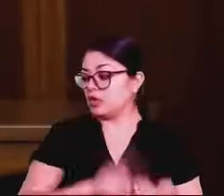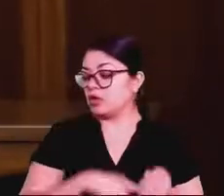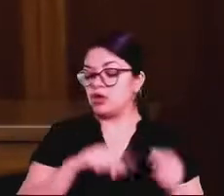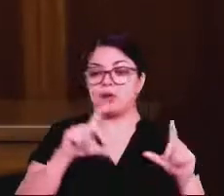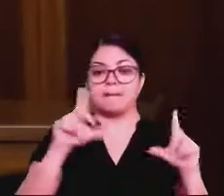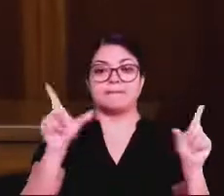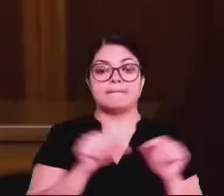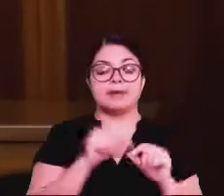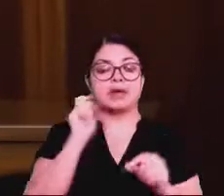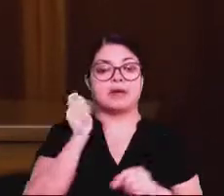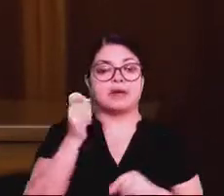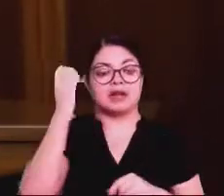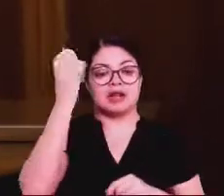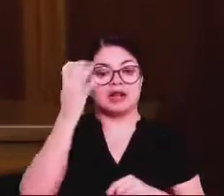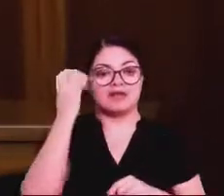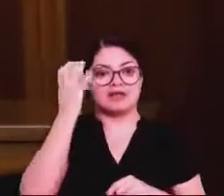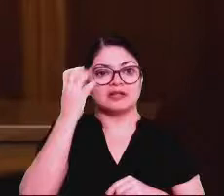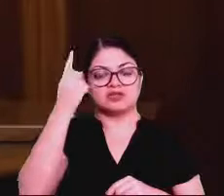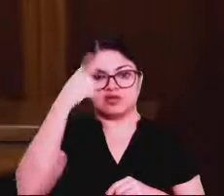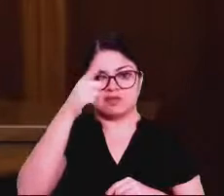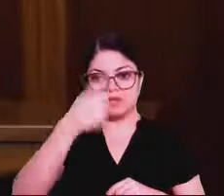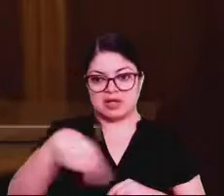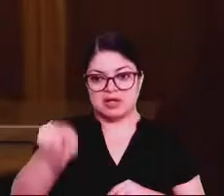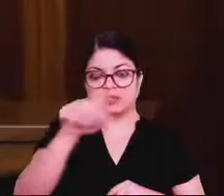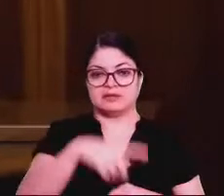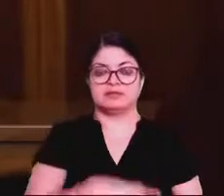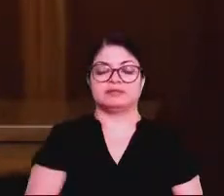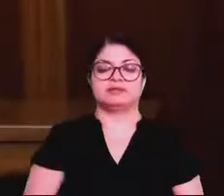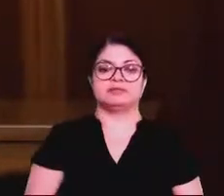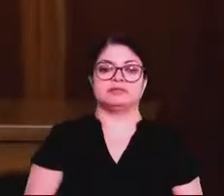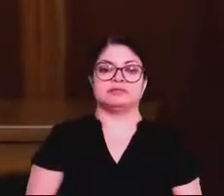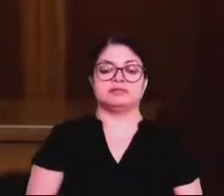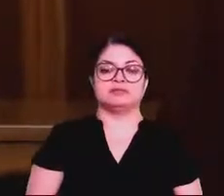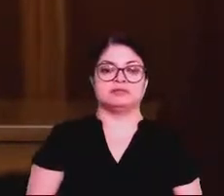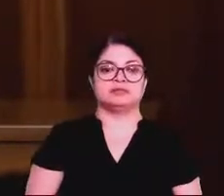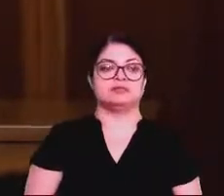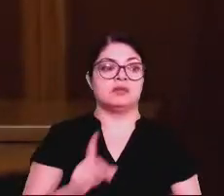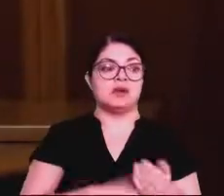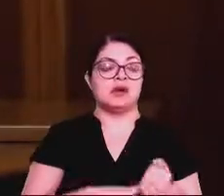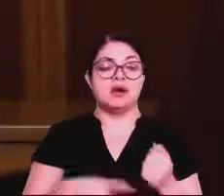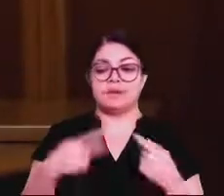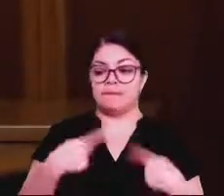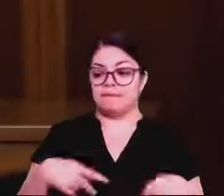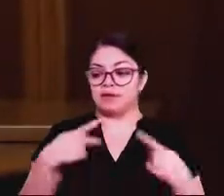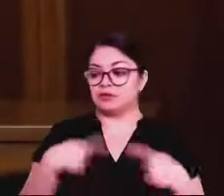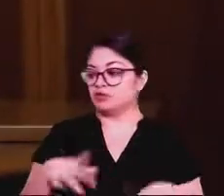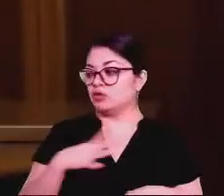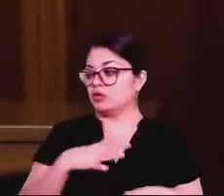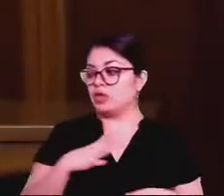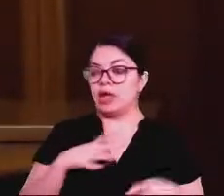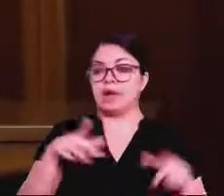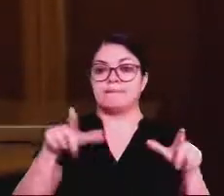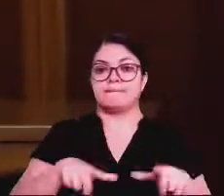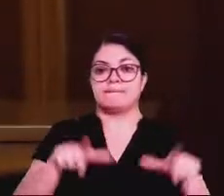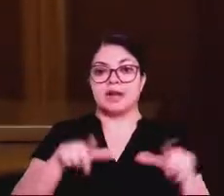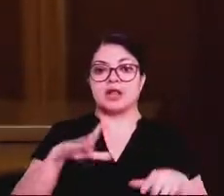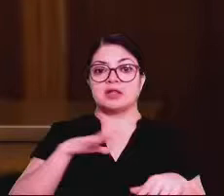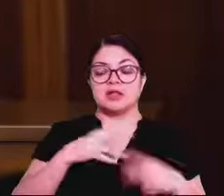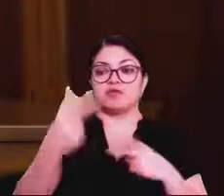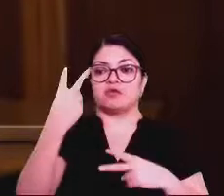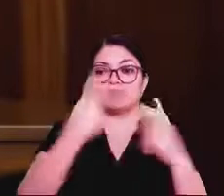breve reflexión para ustedes, para quienes nos siguen a través de las plataformas